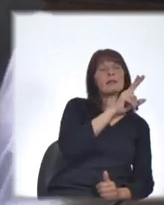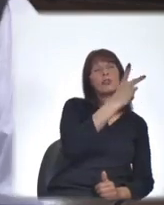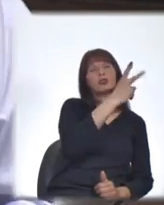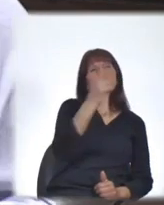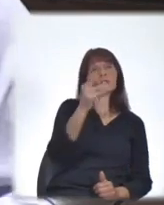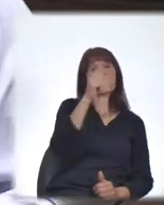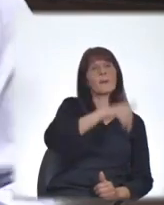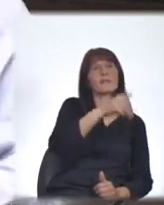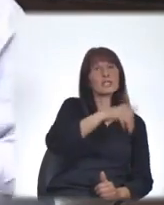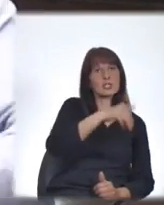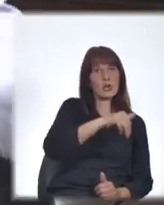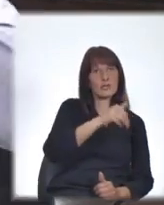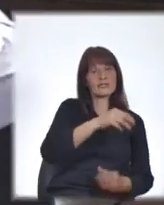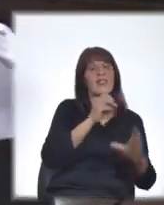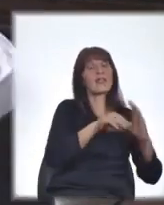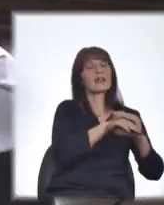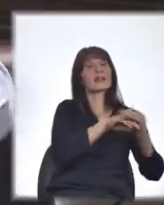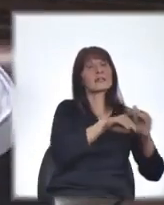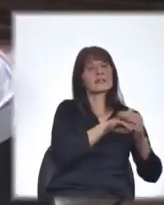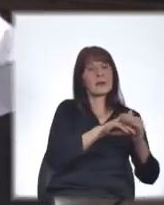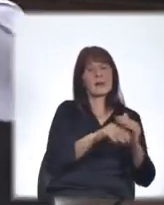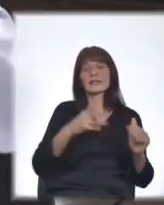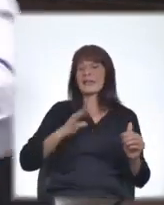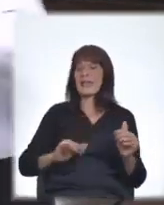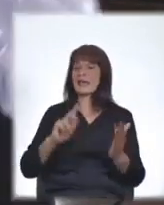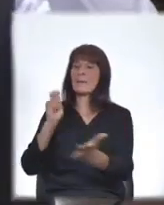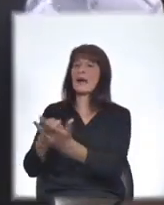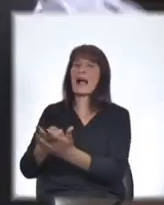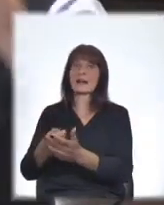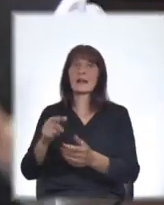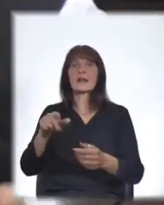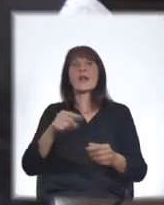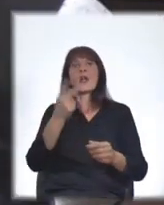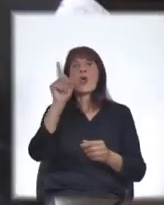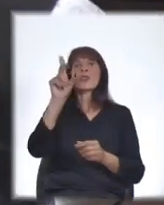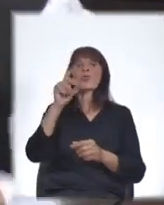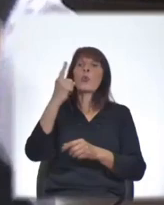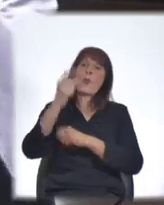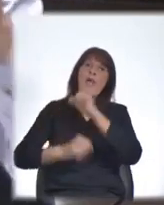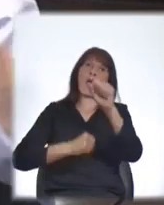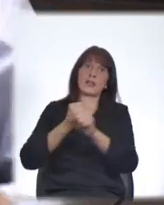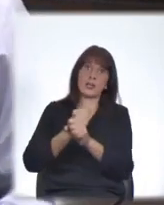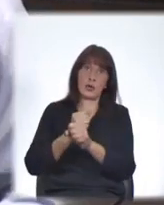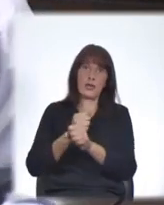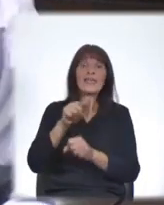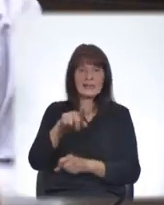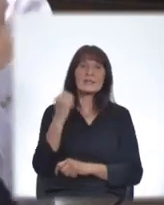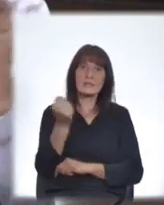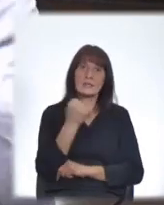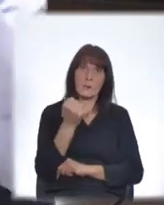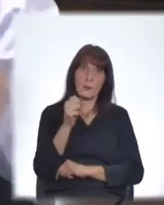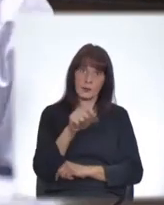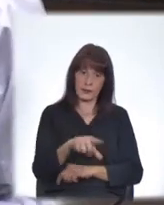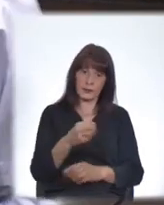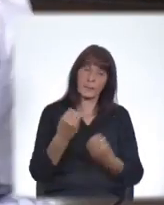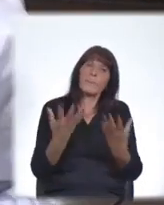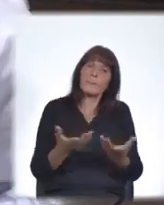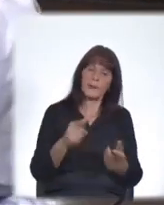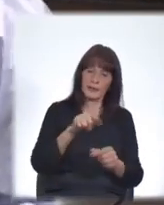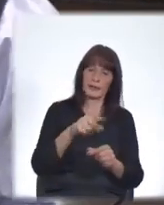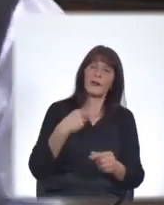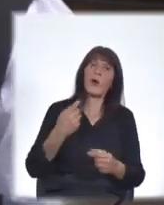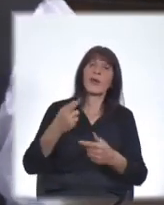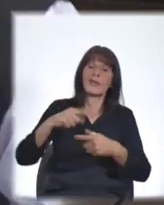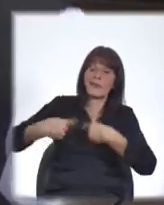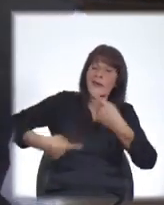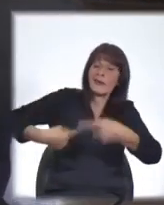de reservas internacionales y tenía que pagar 2.000 millones de dólares en los primeros 12 meses. Y eso es importante porque son las condiciones en las que hereda un